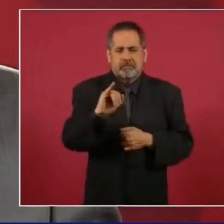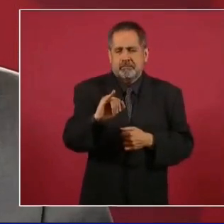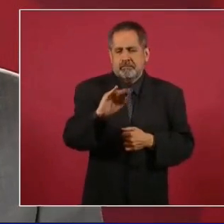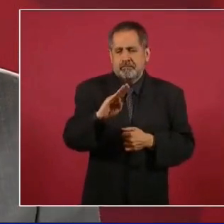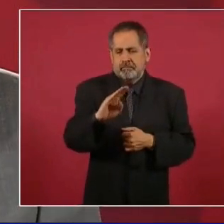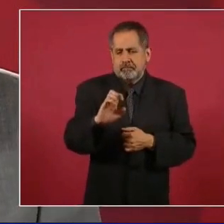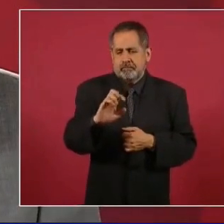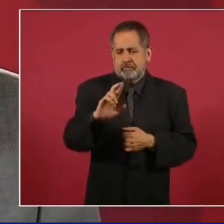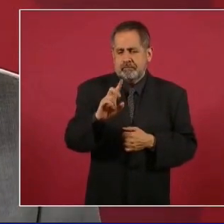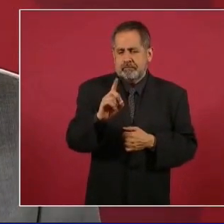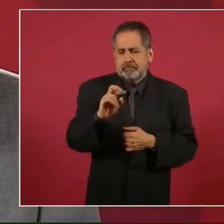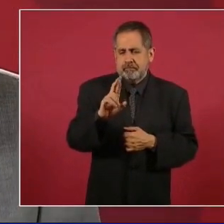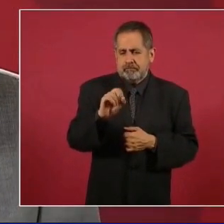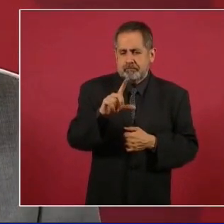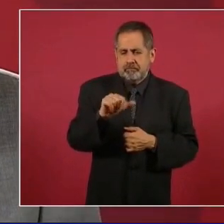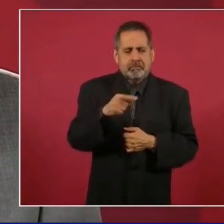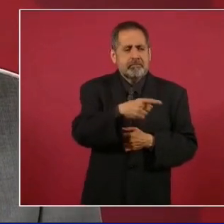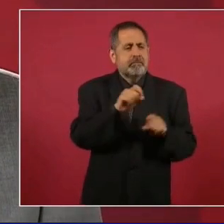monopolio